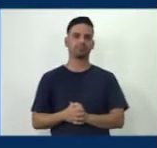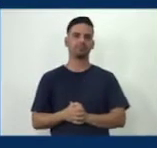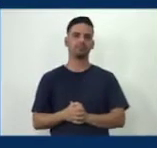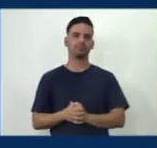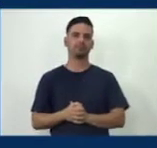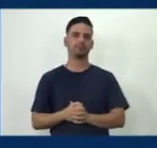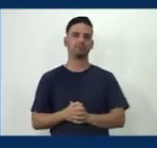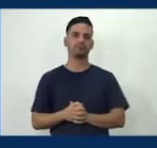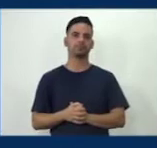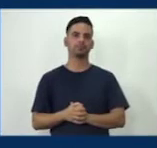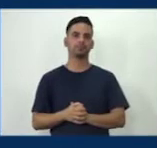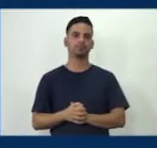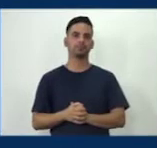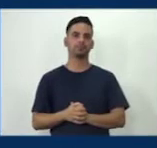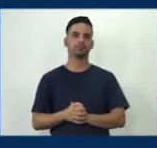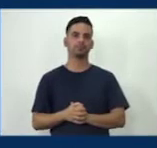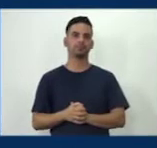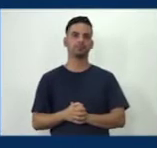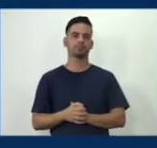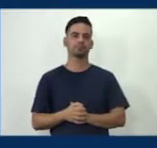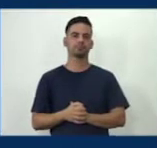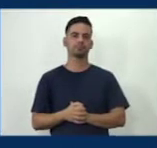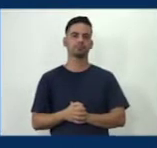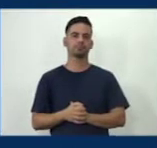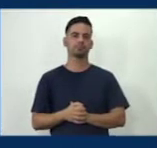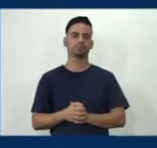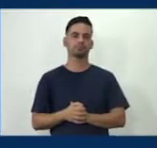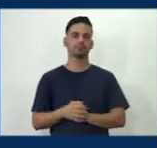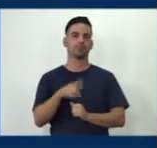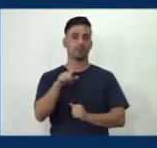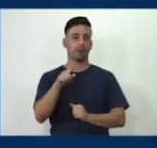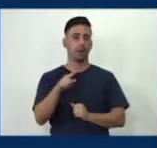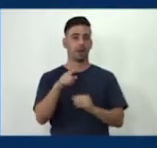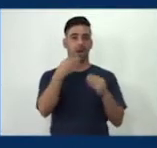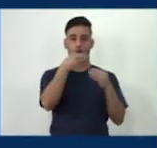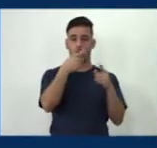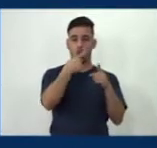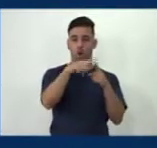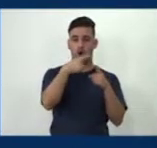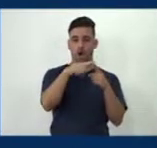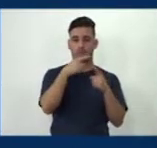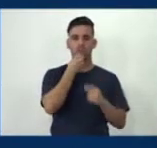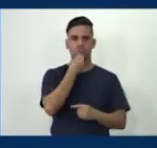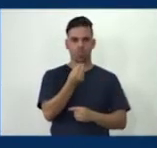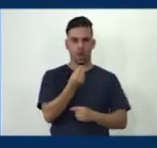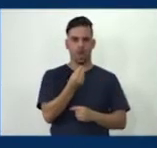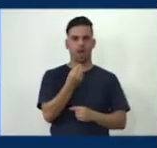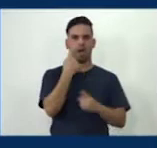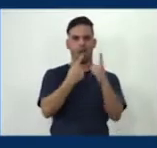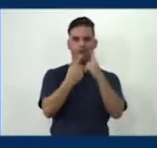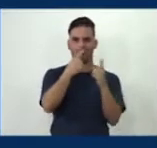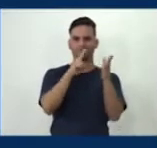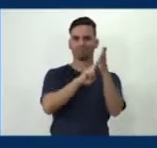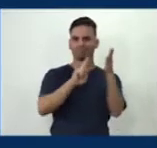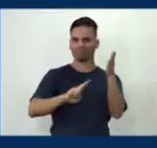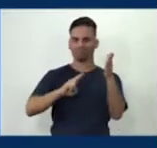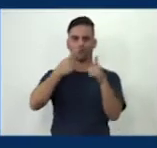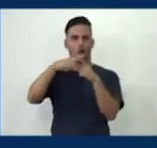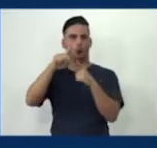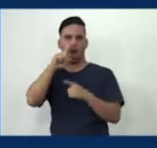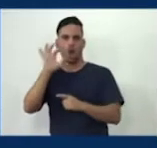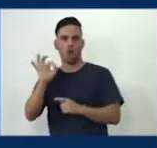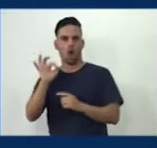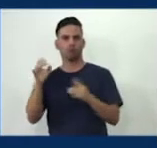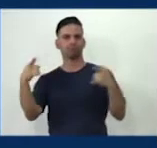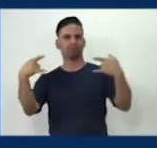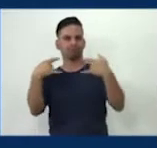Las interacciones eléctricas se ejercen entre cuerpos electrizados o entre uno electrizado y otro neutro.